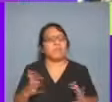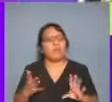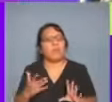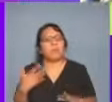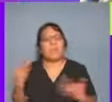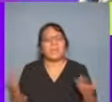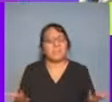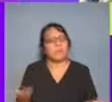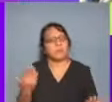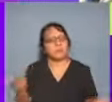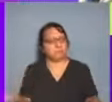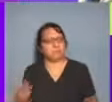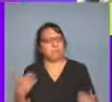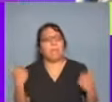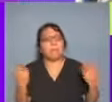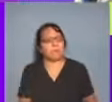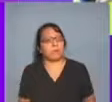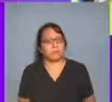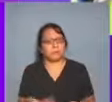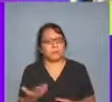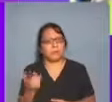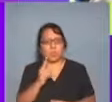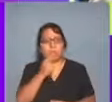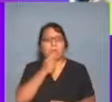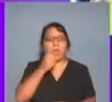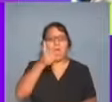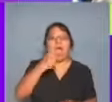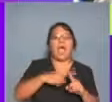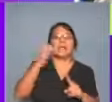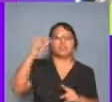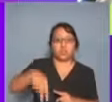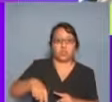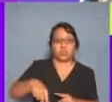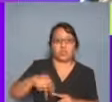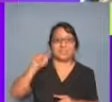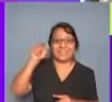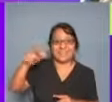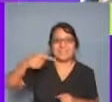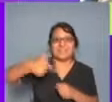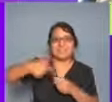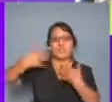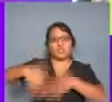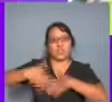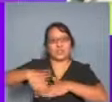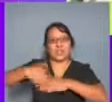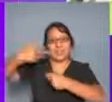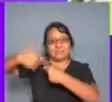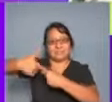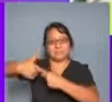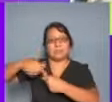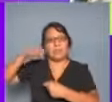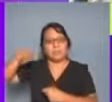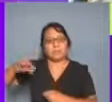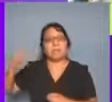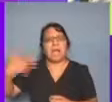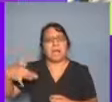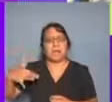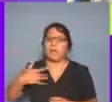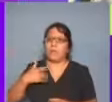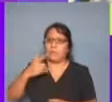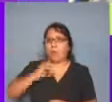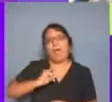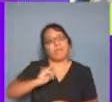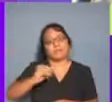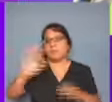y y sabemos que por ejemplo action en el último aumento había sido la la nafta más cara y después lo tuvo que